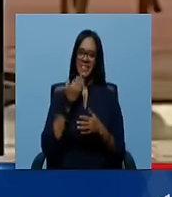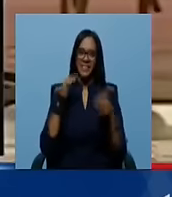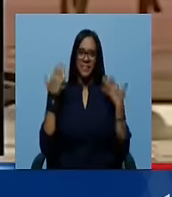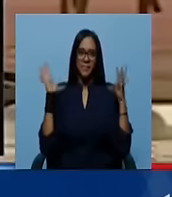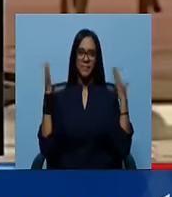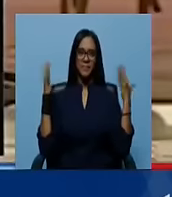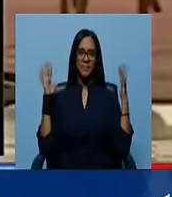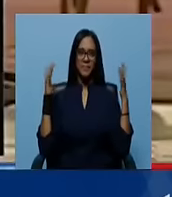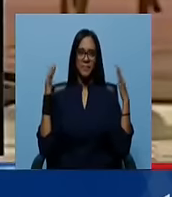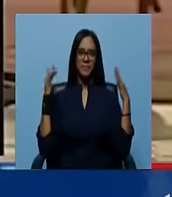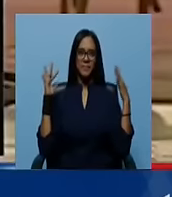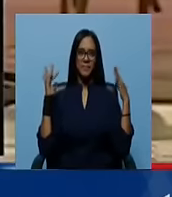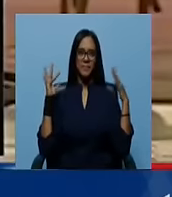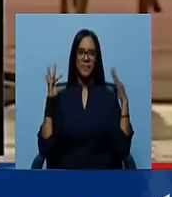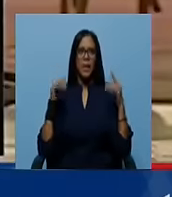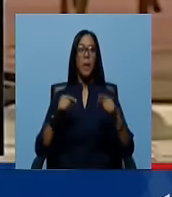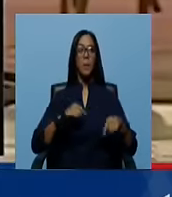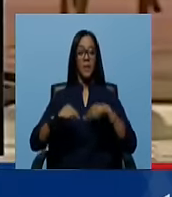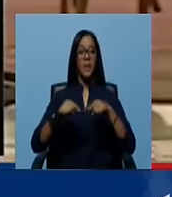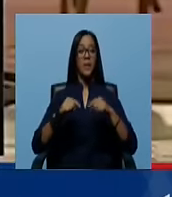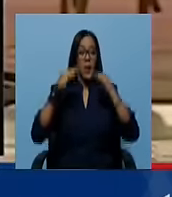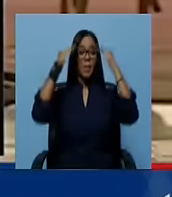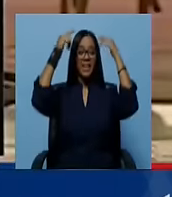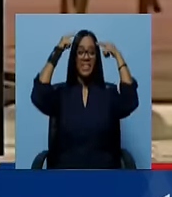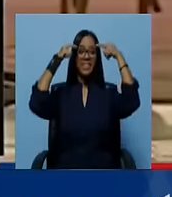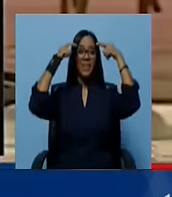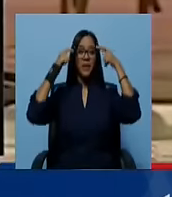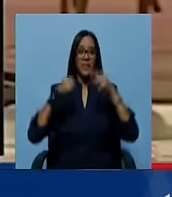por órdenes del comandante Hugo Chávez, además.